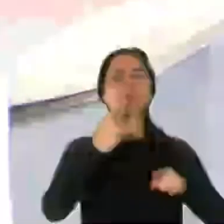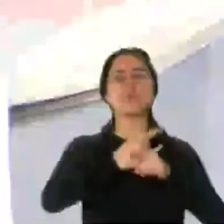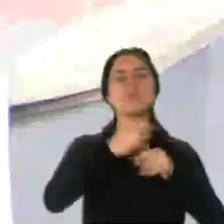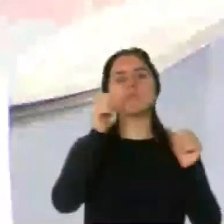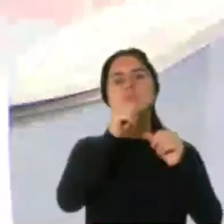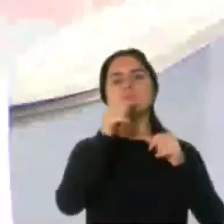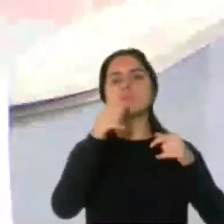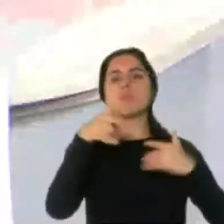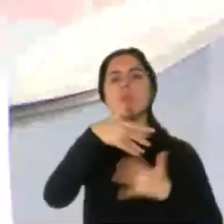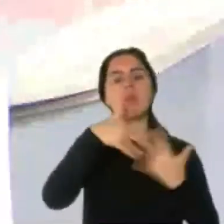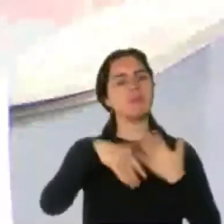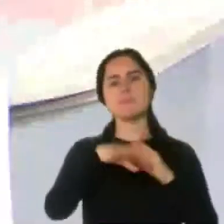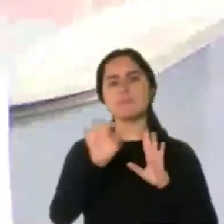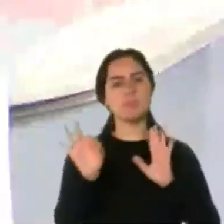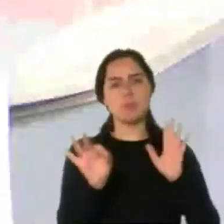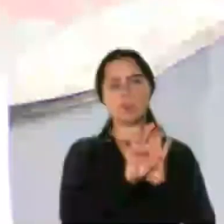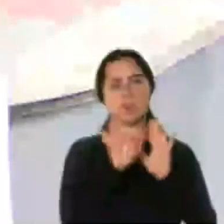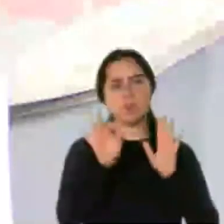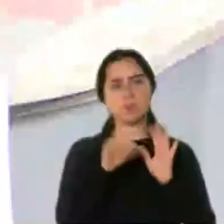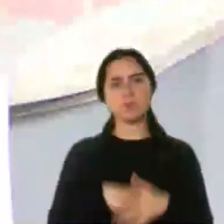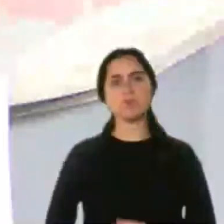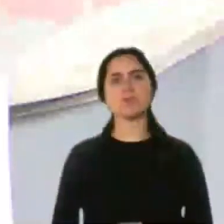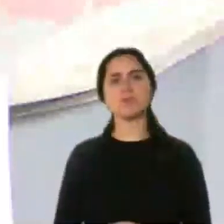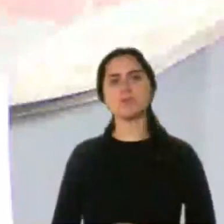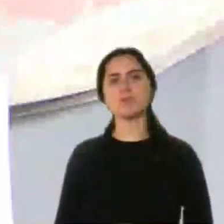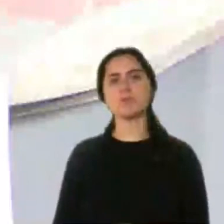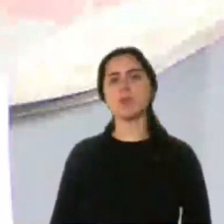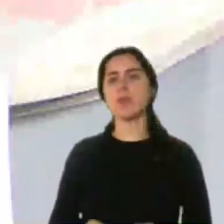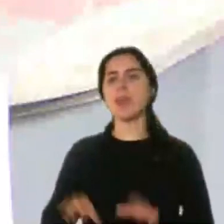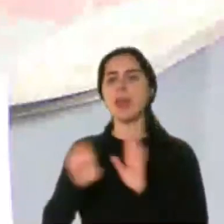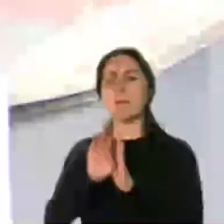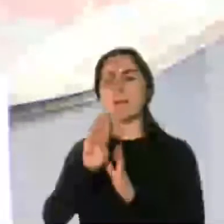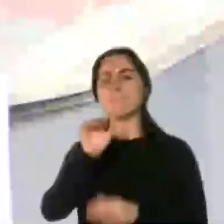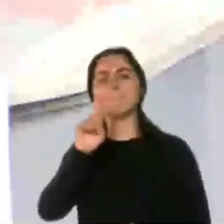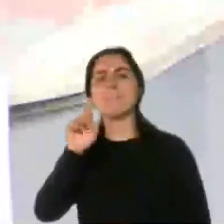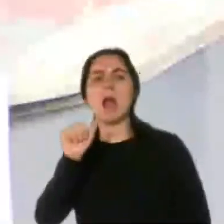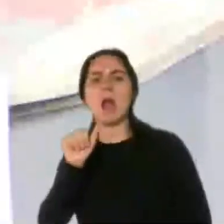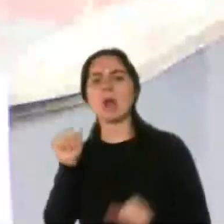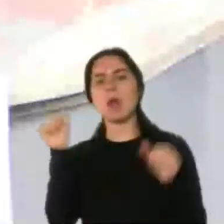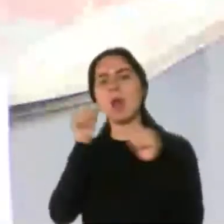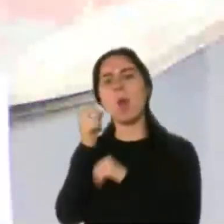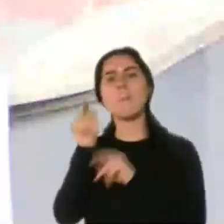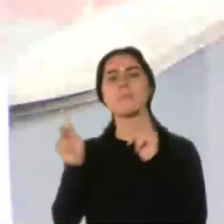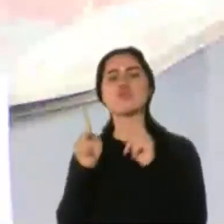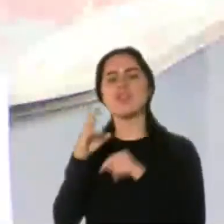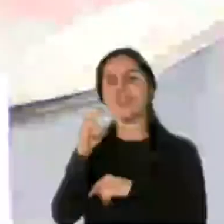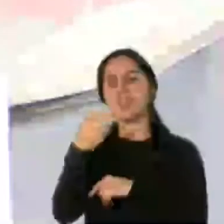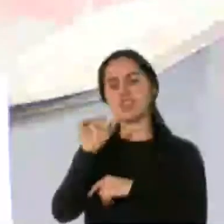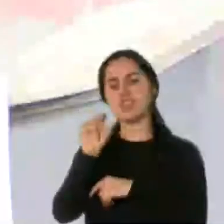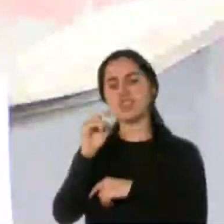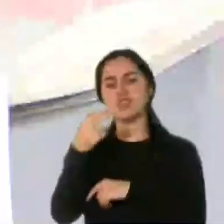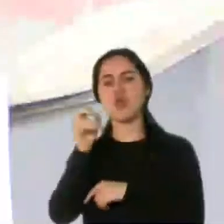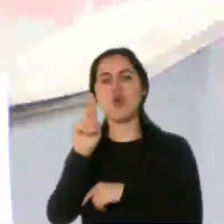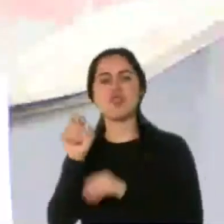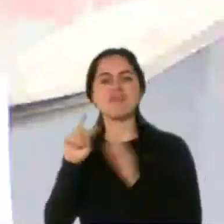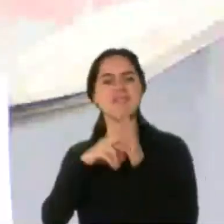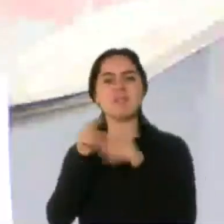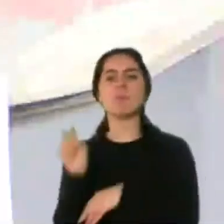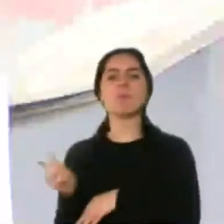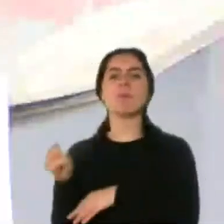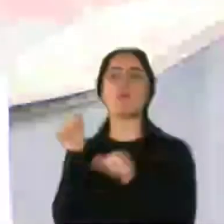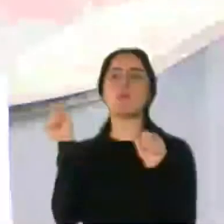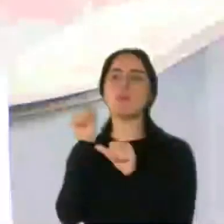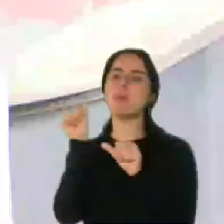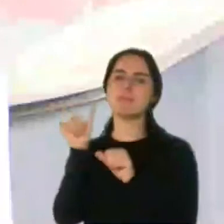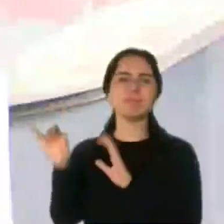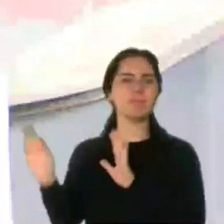la operación de establecimientos de bebidas alcohólicas tales como barras o chinchorros. También la no aglomeración de personas